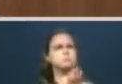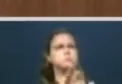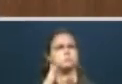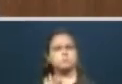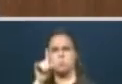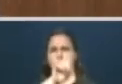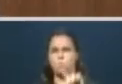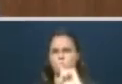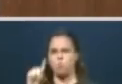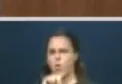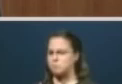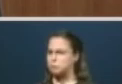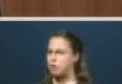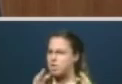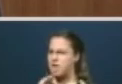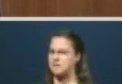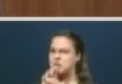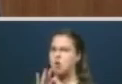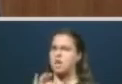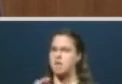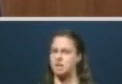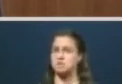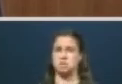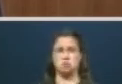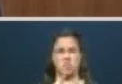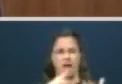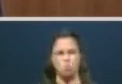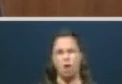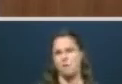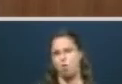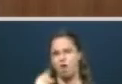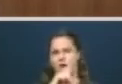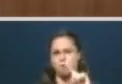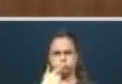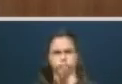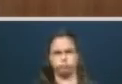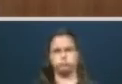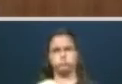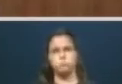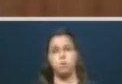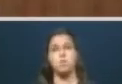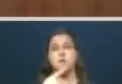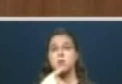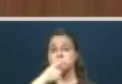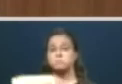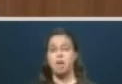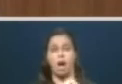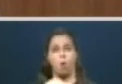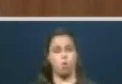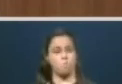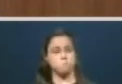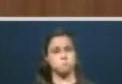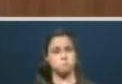problemas de las sociedades actuales de las sociedades modernas y para desde el ejercicio de su autonomía